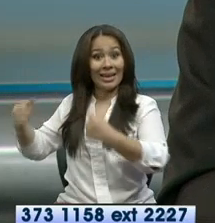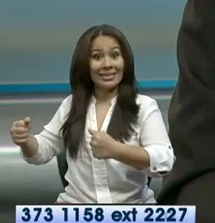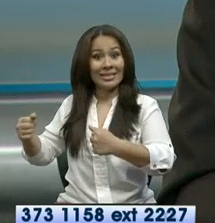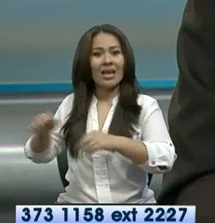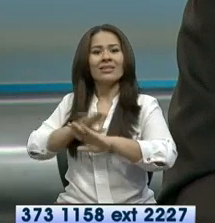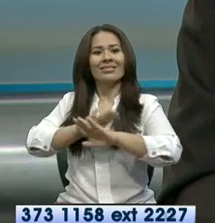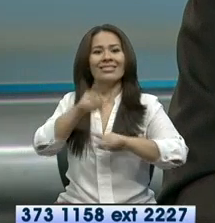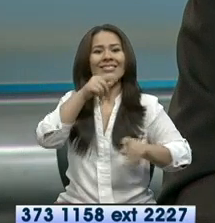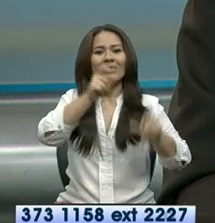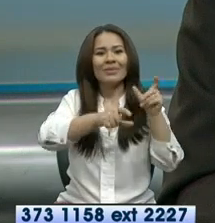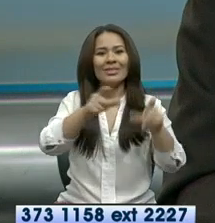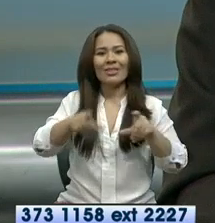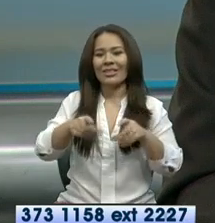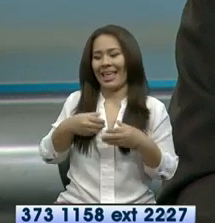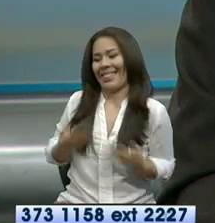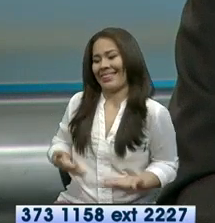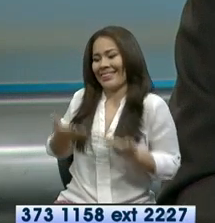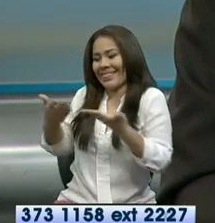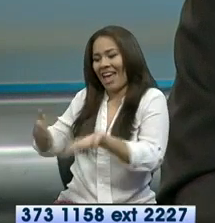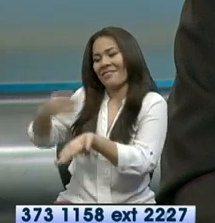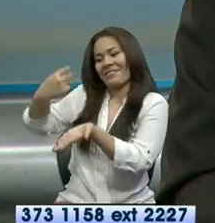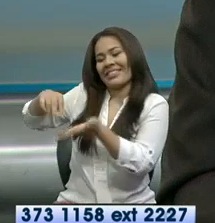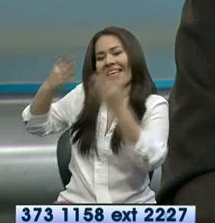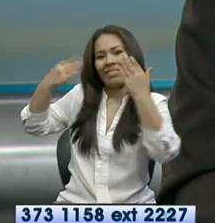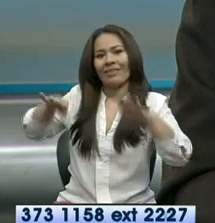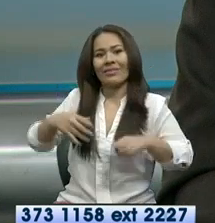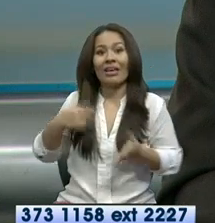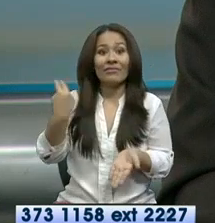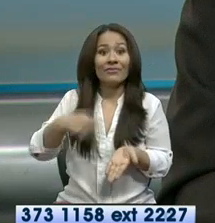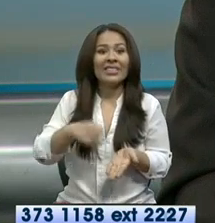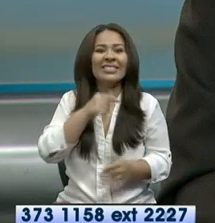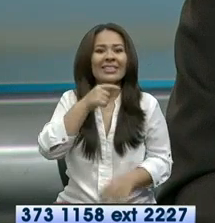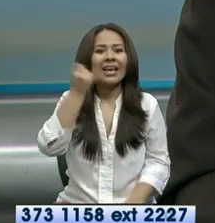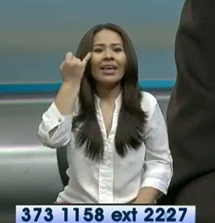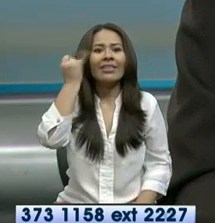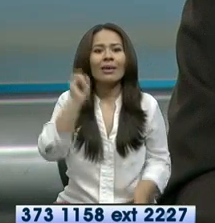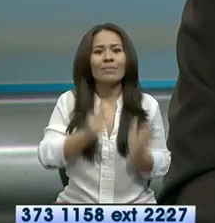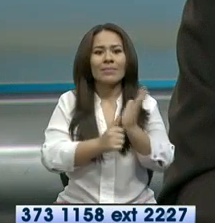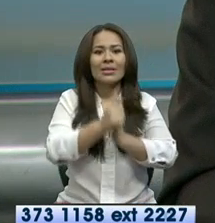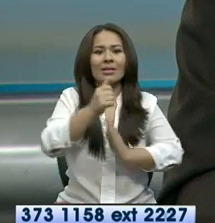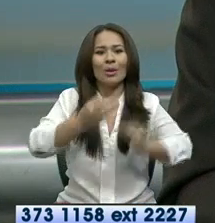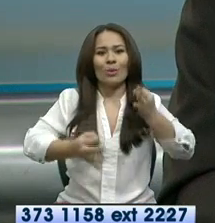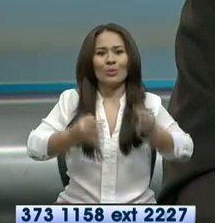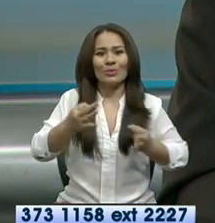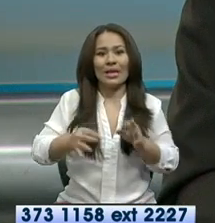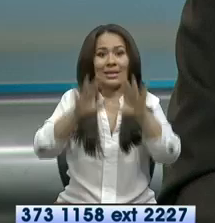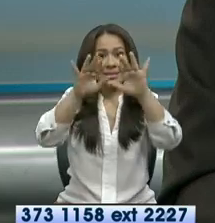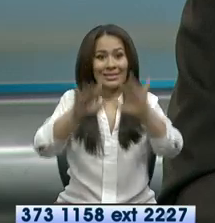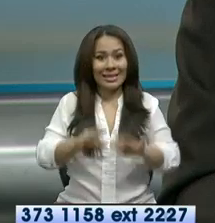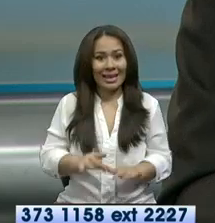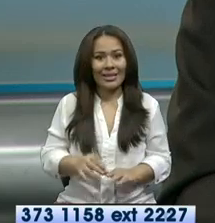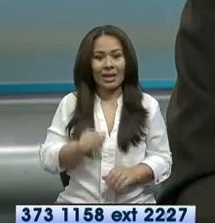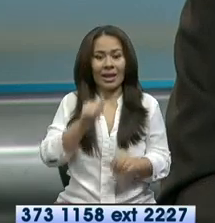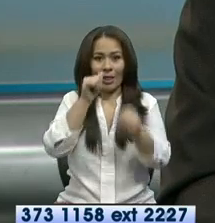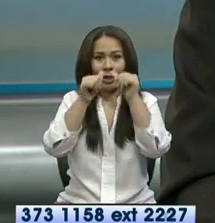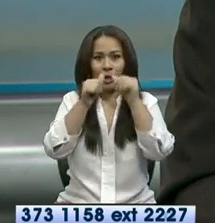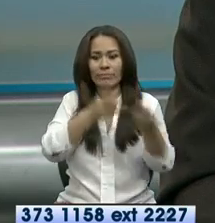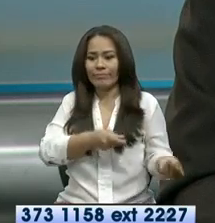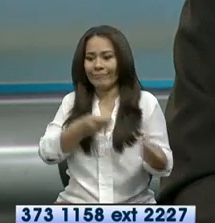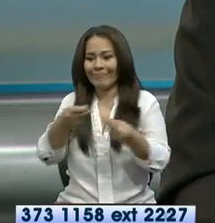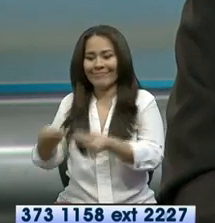un agasajo por Navidad, esto en Guayaquil. El festejo fue organizado por el Ministerio de Justicia y la Secretaría de Drogas.